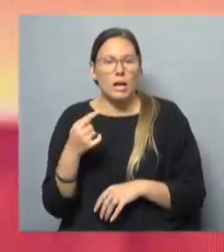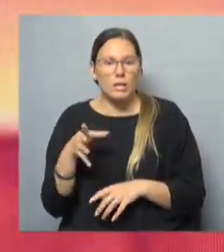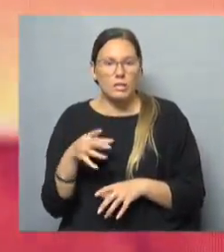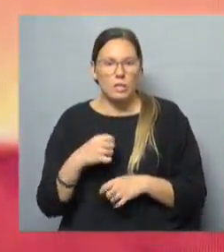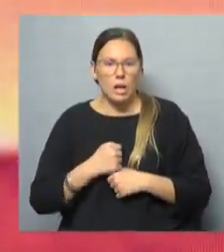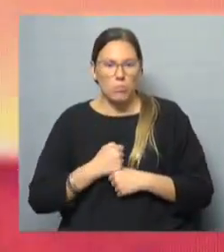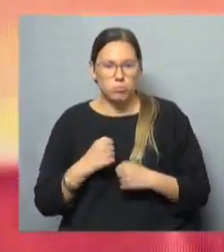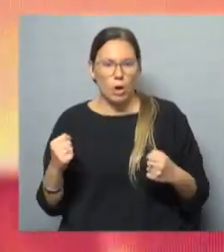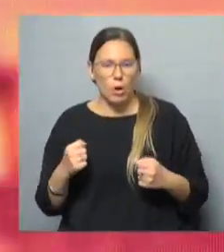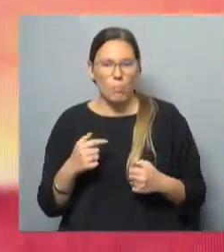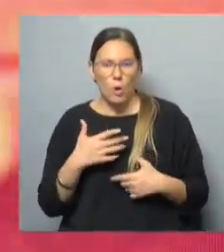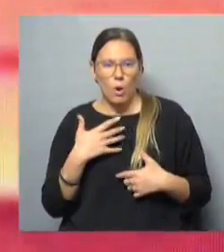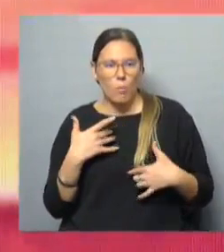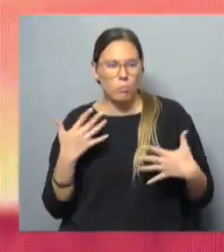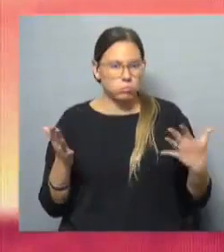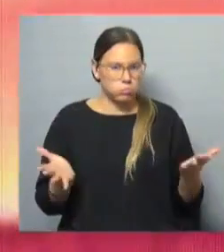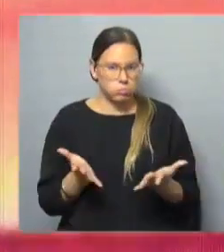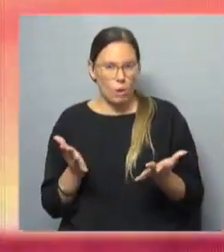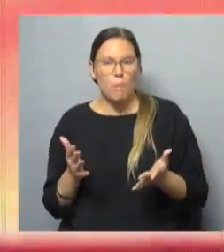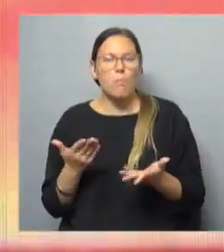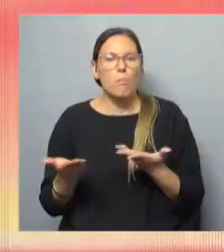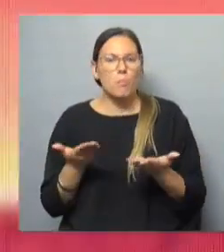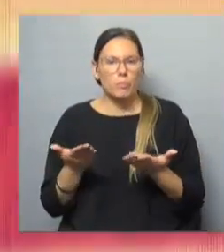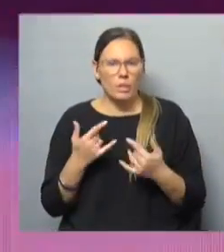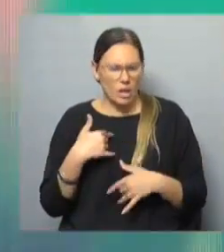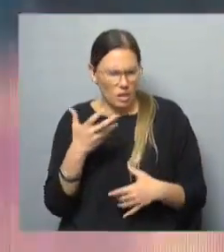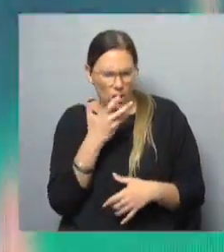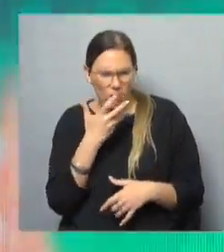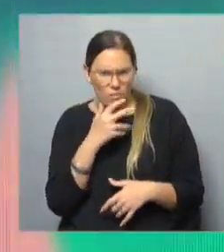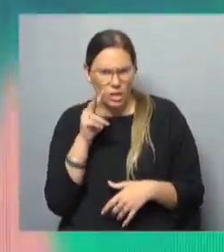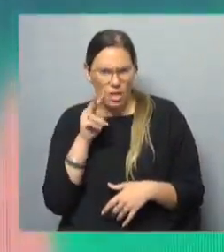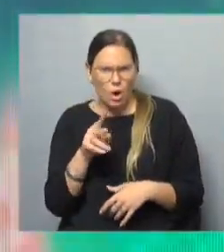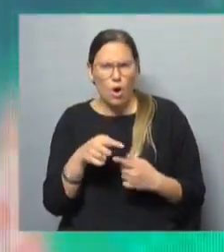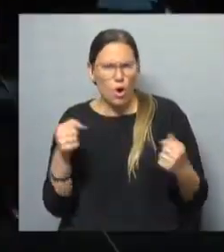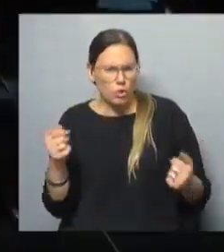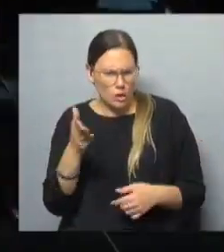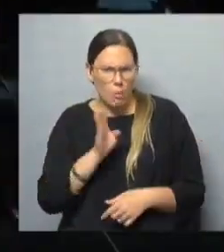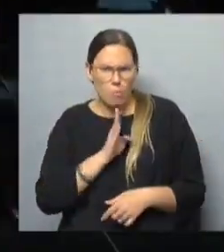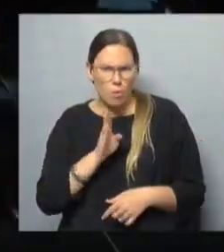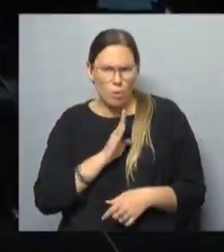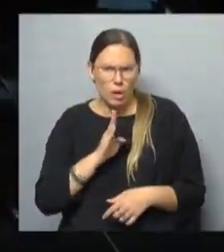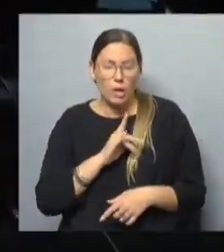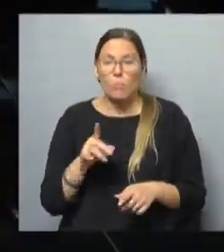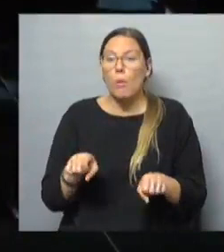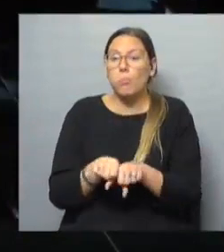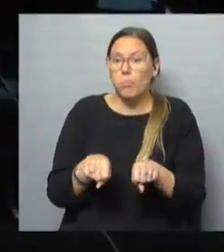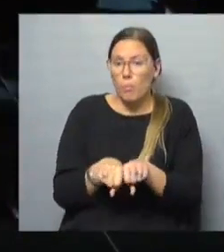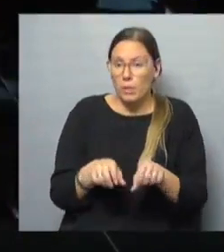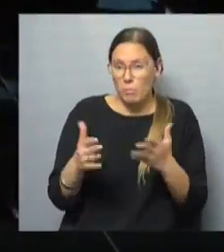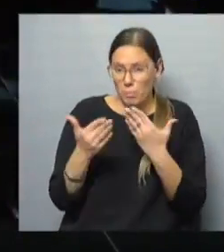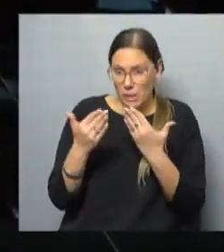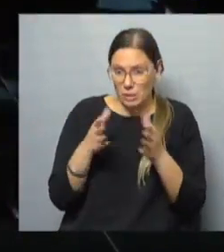súper hot. Cosas increíbles. Y en su momento era como, ay, qué feo, la cosificación de la eran mujer. Eran tipo las primas. Tipo las